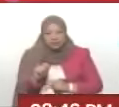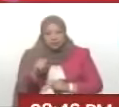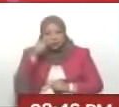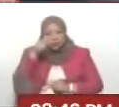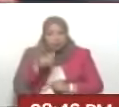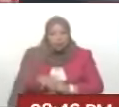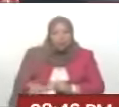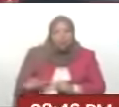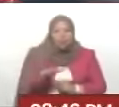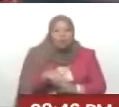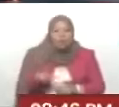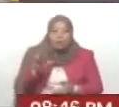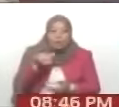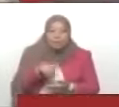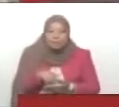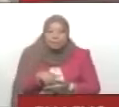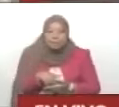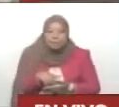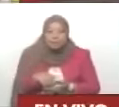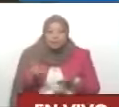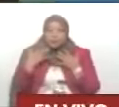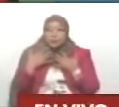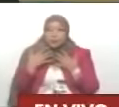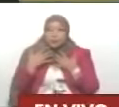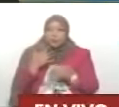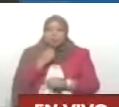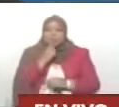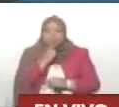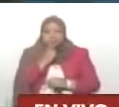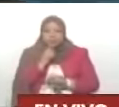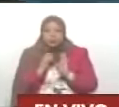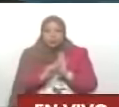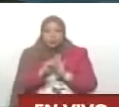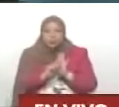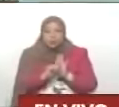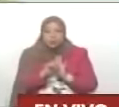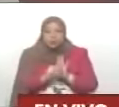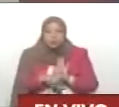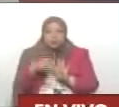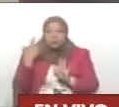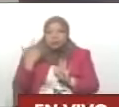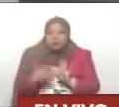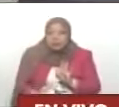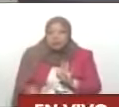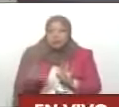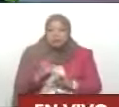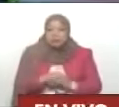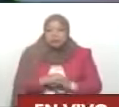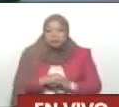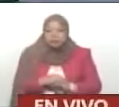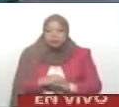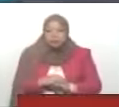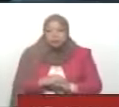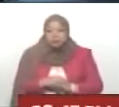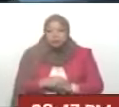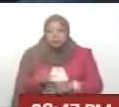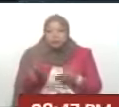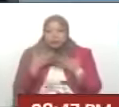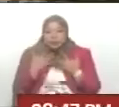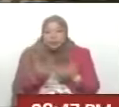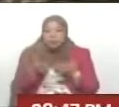Charayave, Charayave. ¿Cuánto de calor estaba haciendo ese día, por ejemplo? Uy, bueno, pues eso, bastante